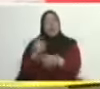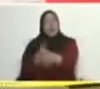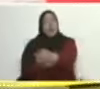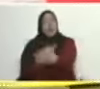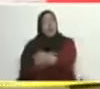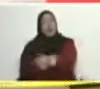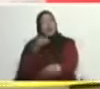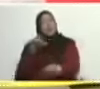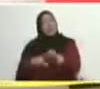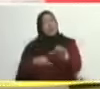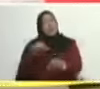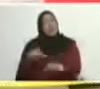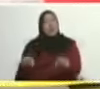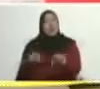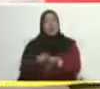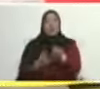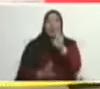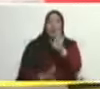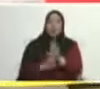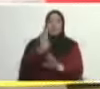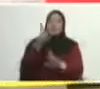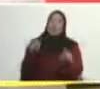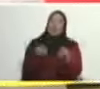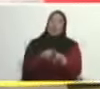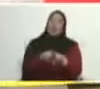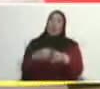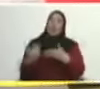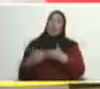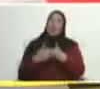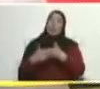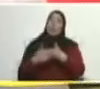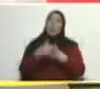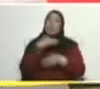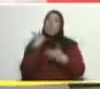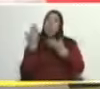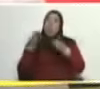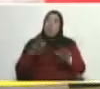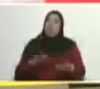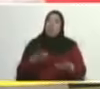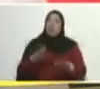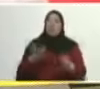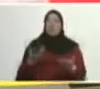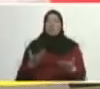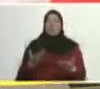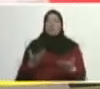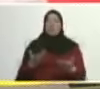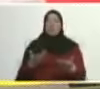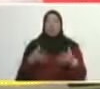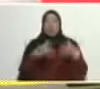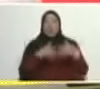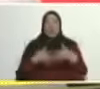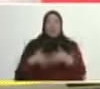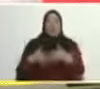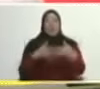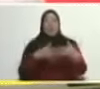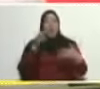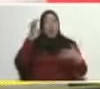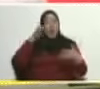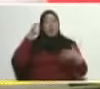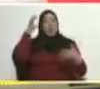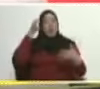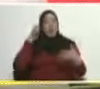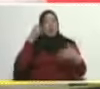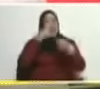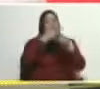denunciada, sigue amenazando el destino de nuestra América. El imperialismo persiste en su proyecto de